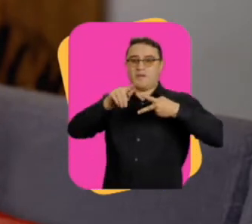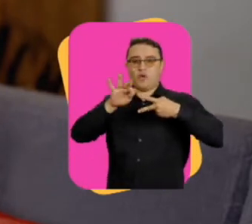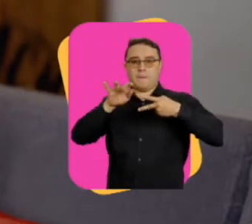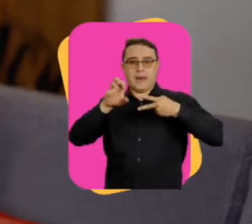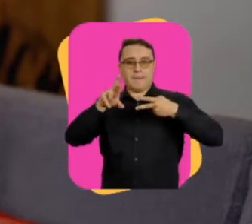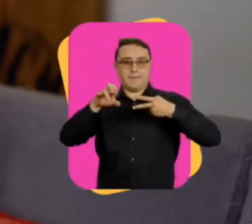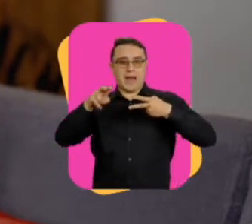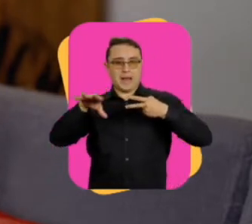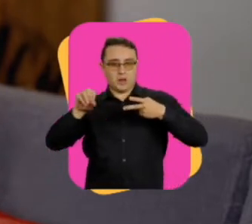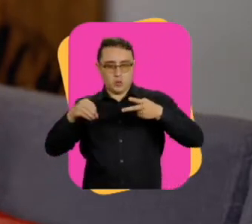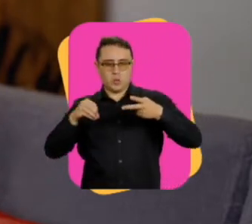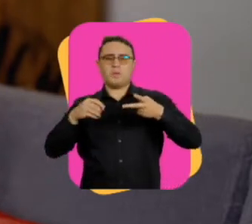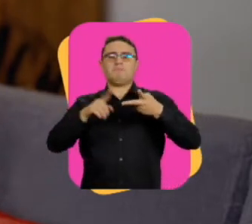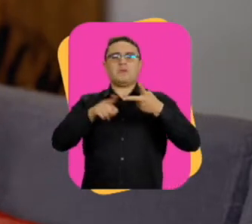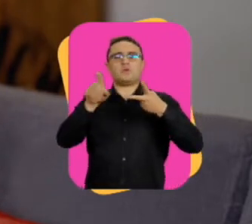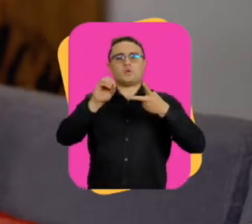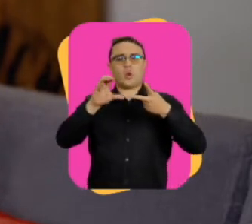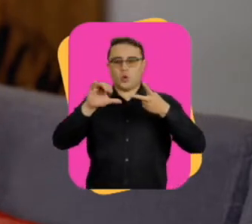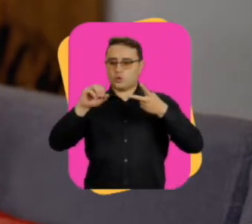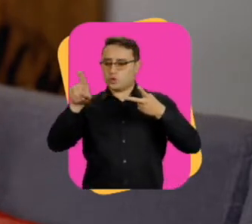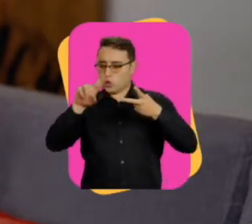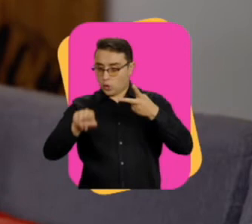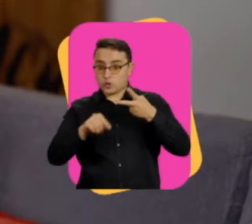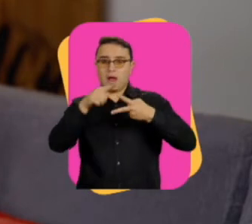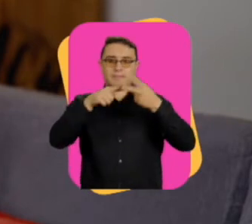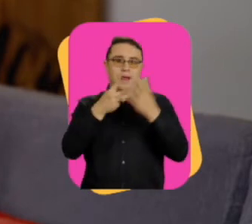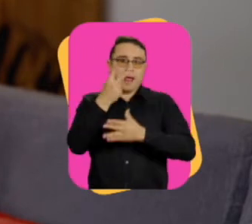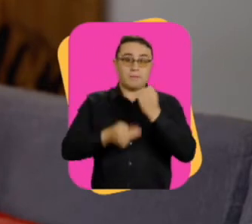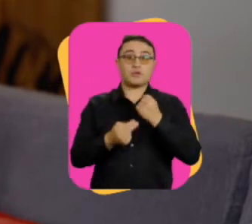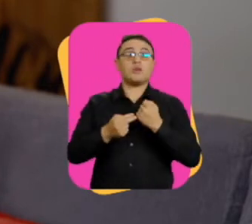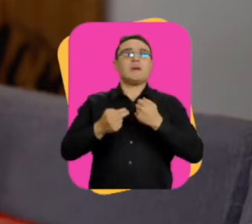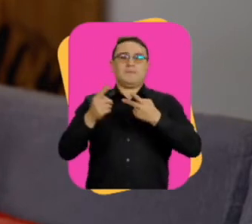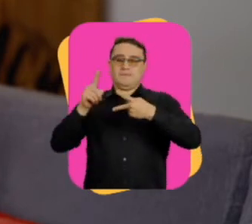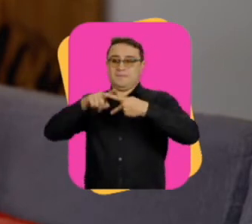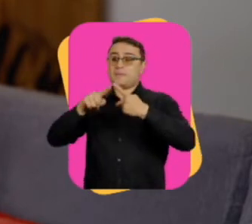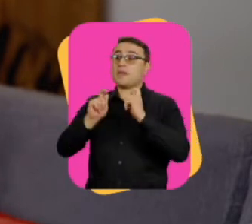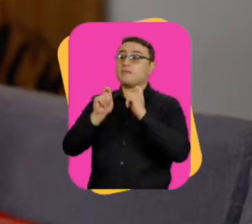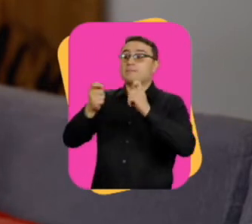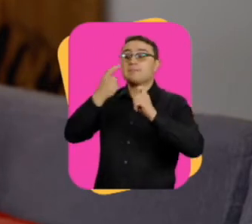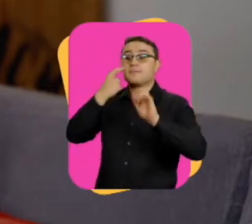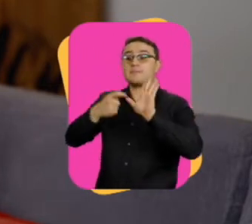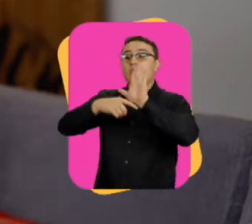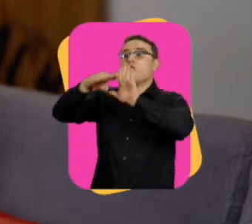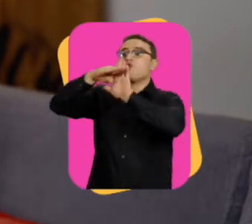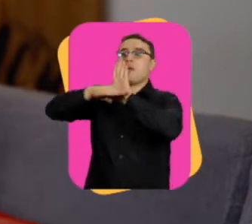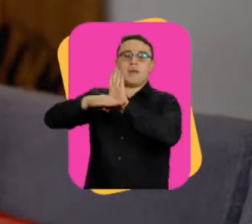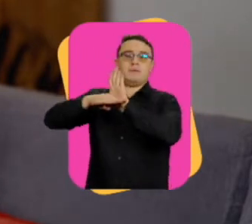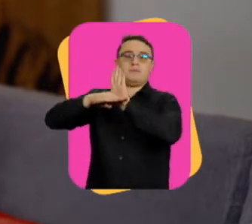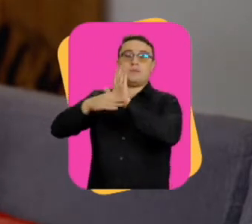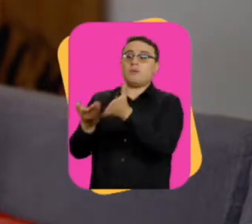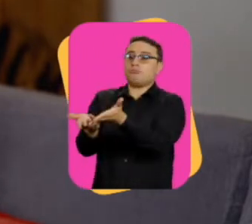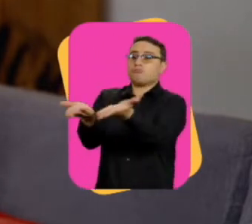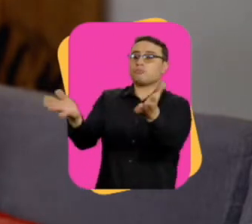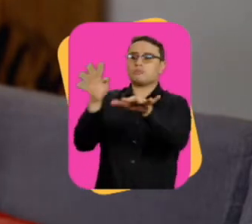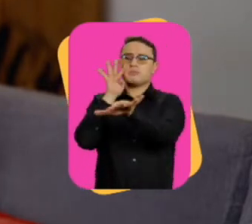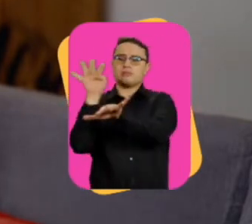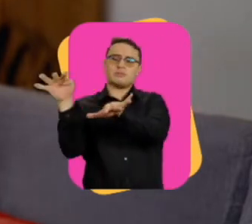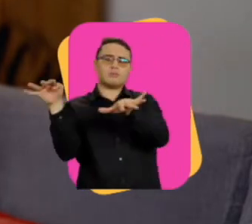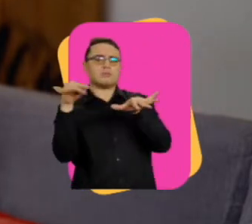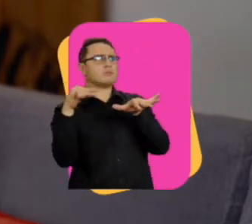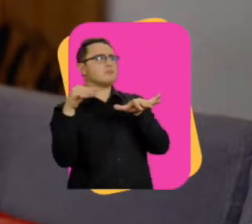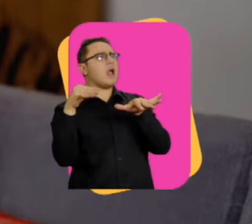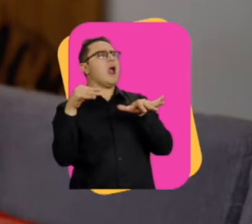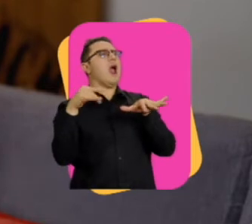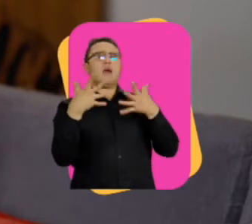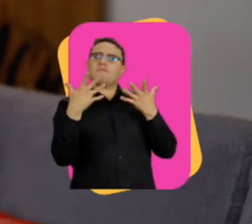en Socios. Eso era lo que estábamos buscando. Y en las convocatorias de producción por encargo, nosotros ponemos el tablero de juego, montamos las reglas